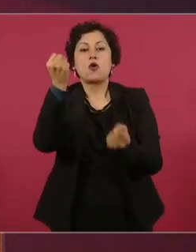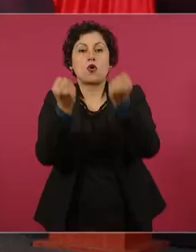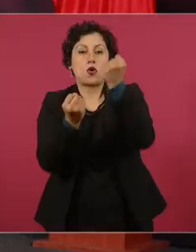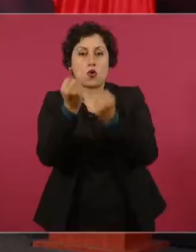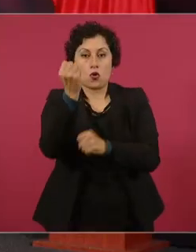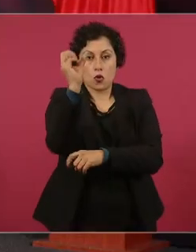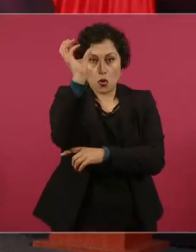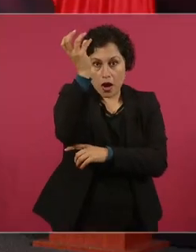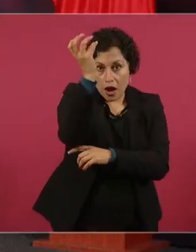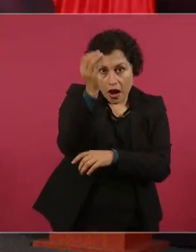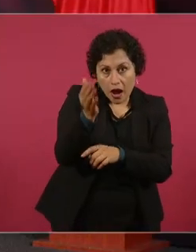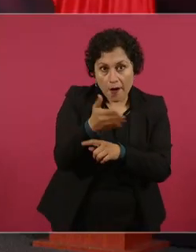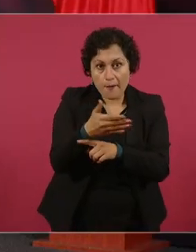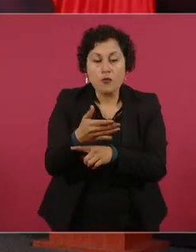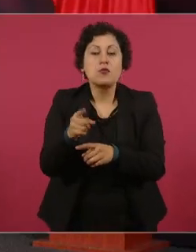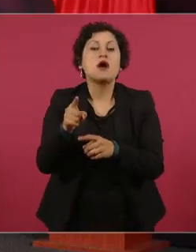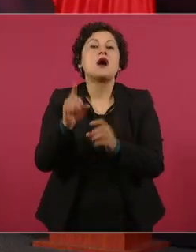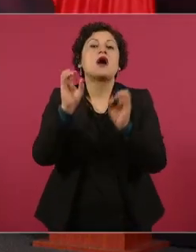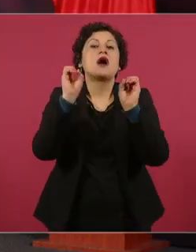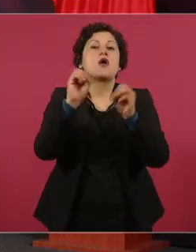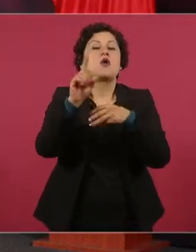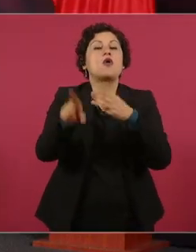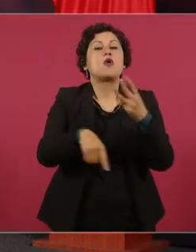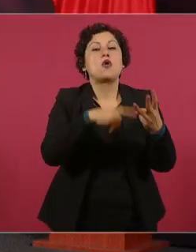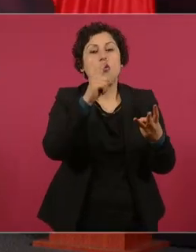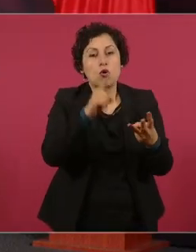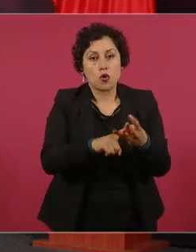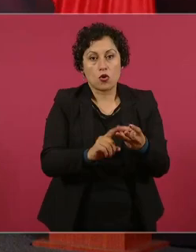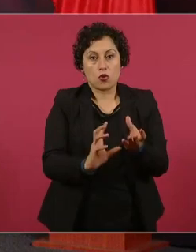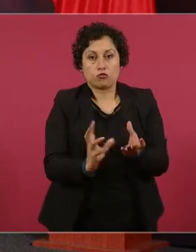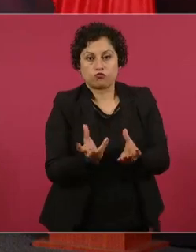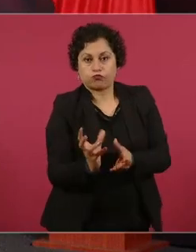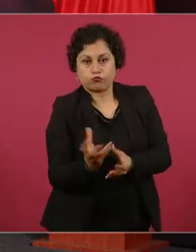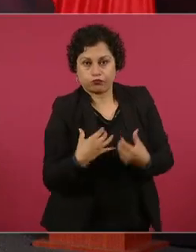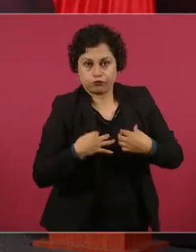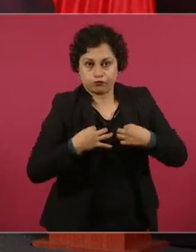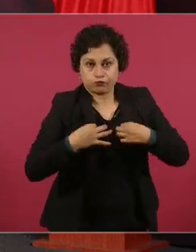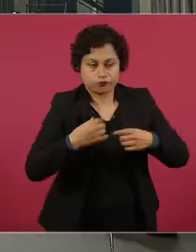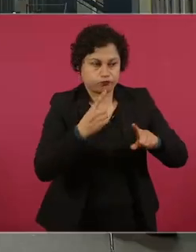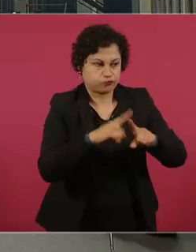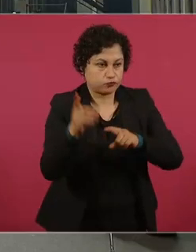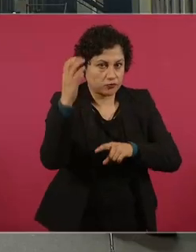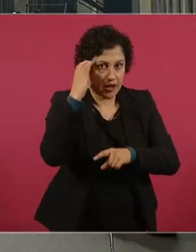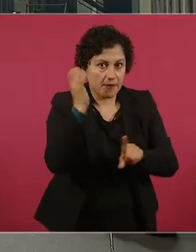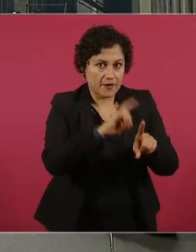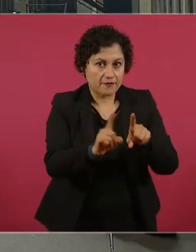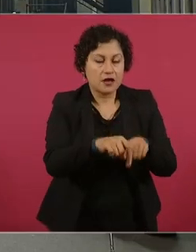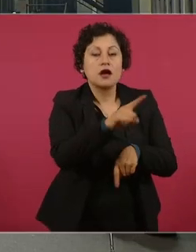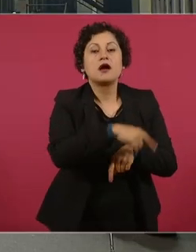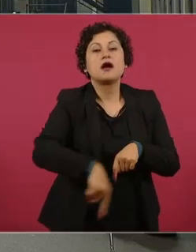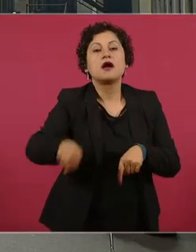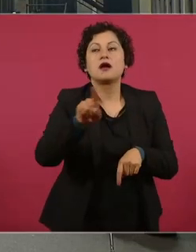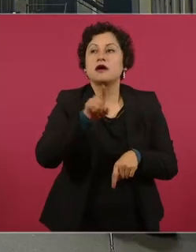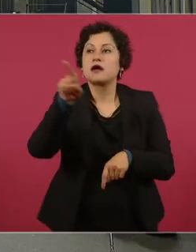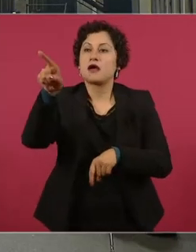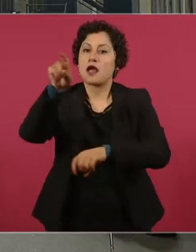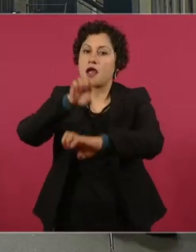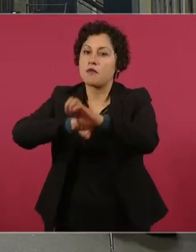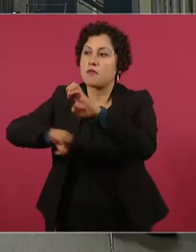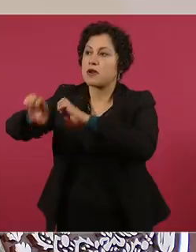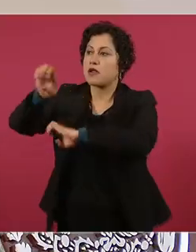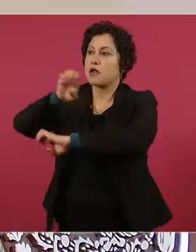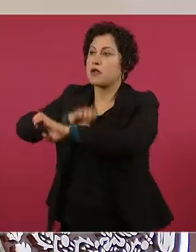más, ustedes díganme que tienen un hospital. Todo el servicio se fue